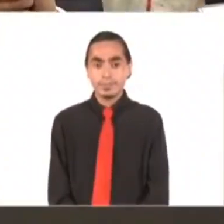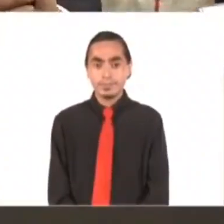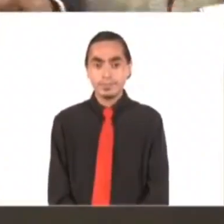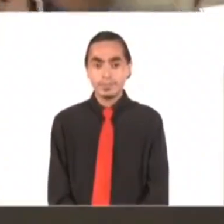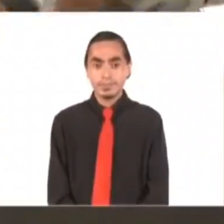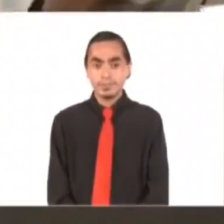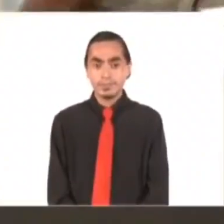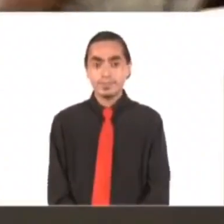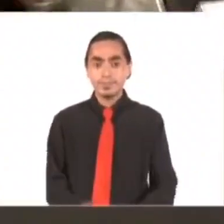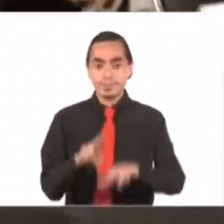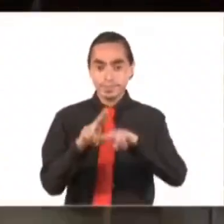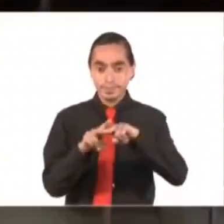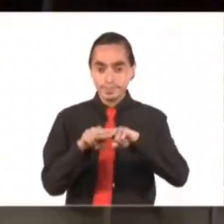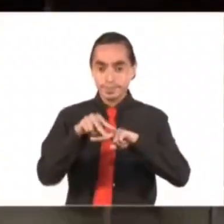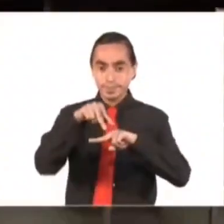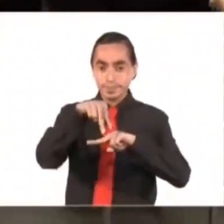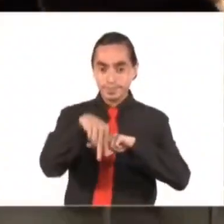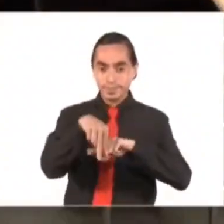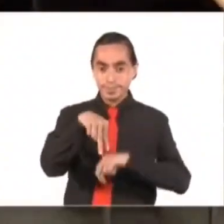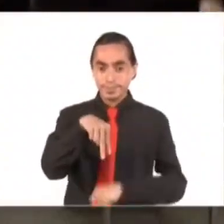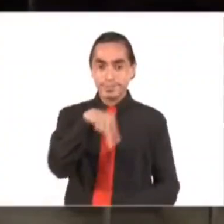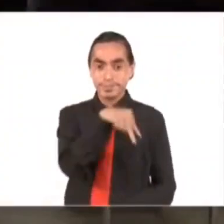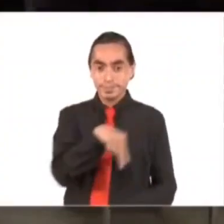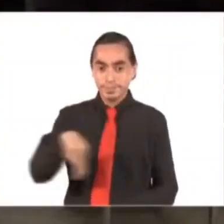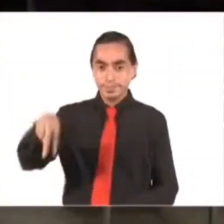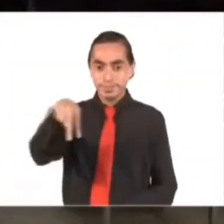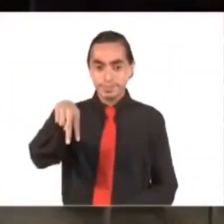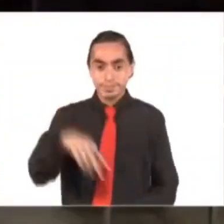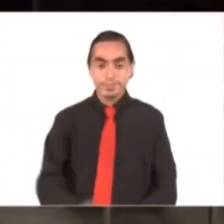Nos levantamos para la formalidad.